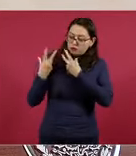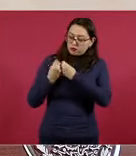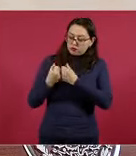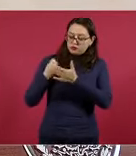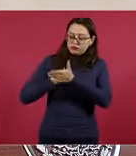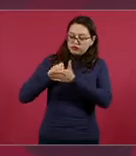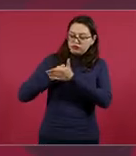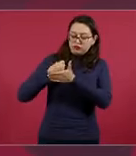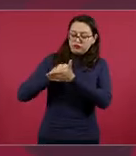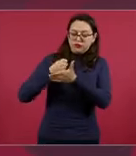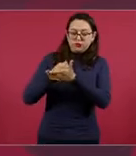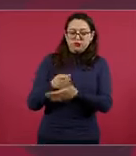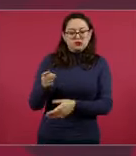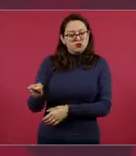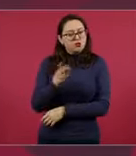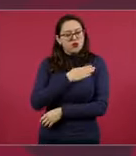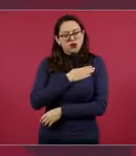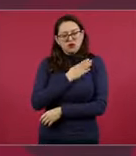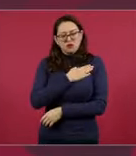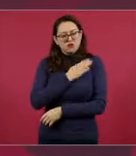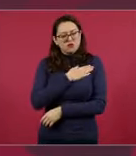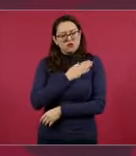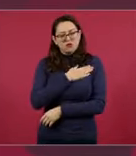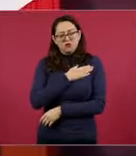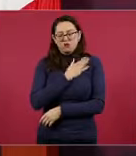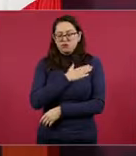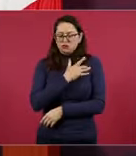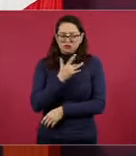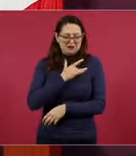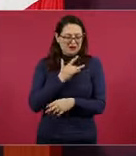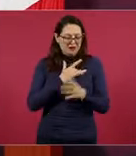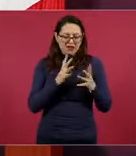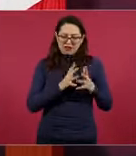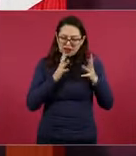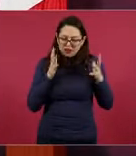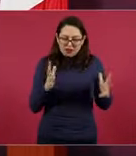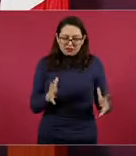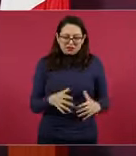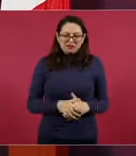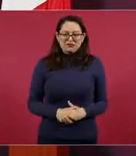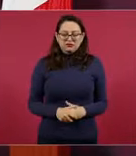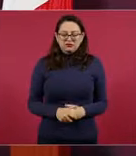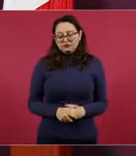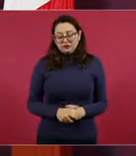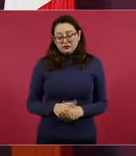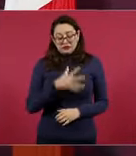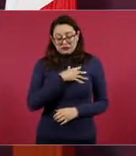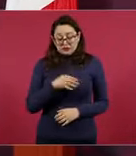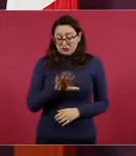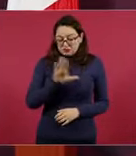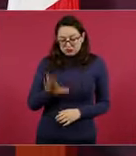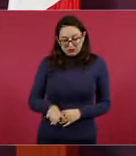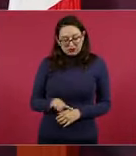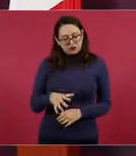Una gente buena, buena, buena, buena. Puro corazón, y es muy duro la pérdida de un hijo.